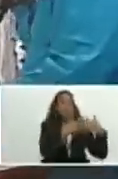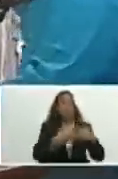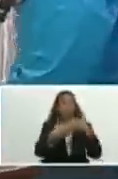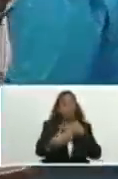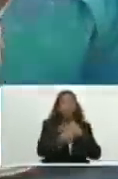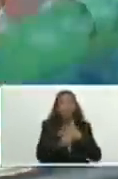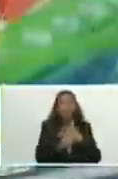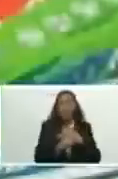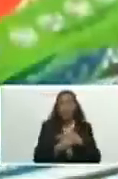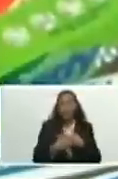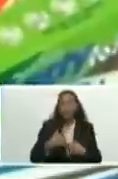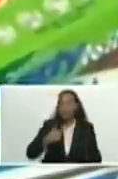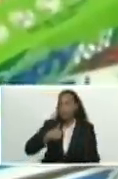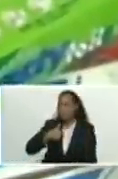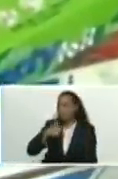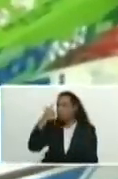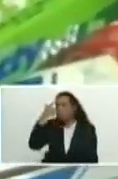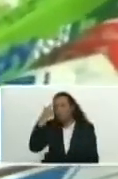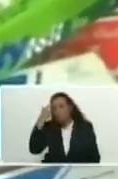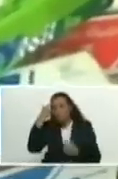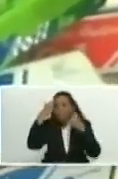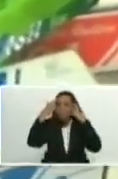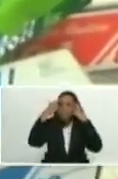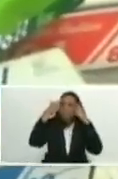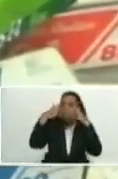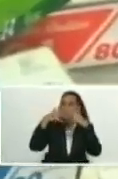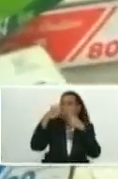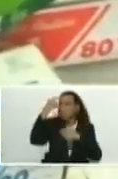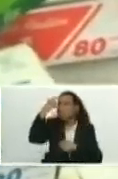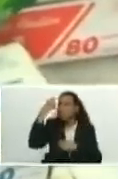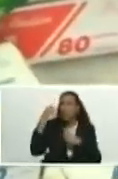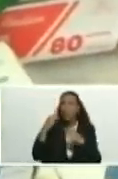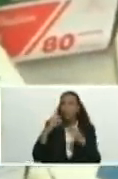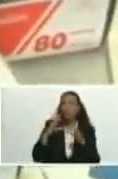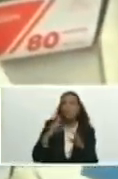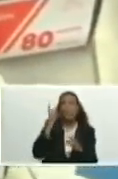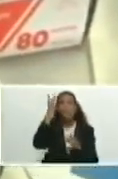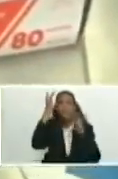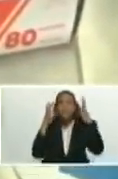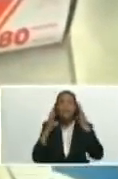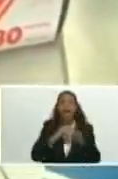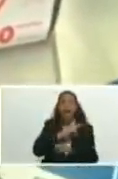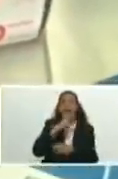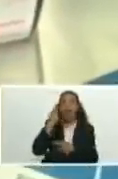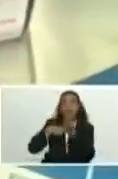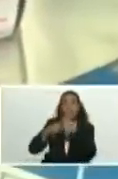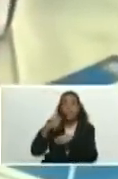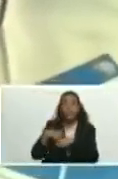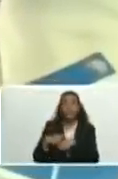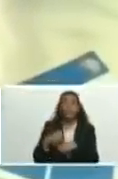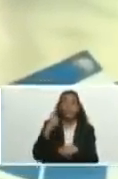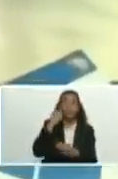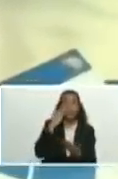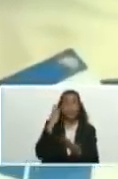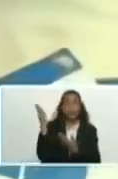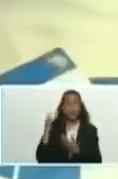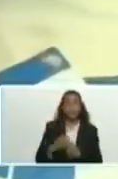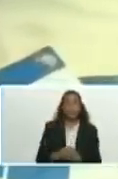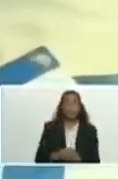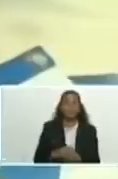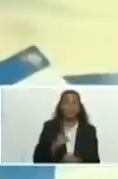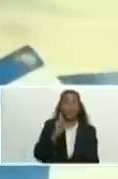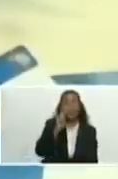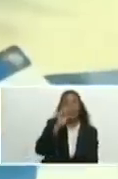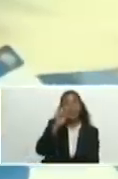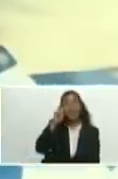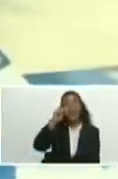nos vimos en la necesidad de sustituir ciertos elementos de importación. En este caso tenemos un termopozo, que esto era